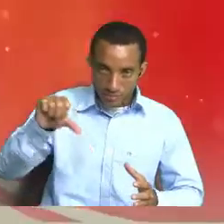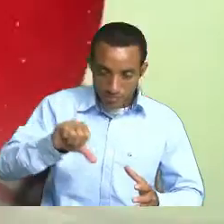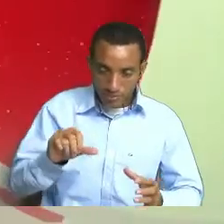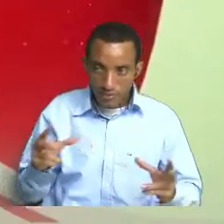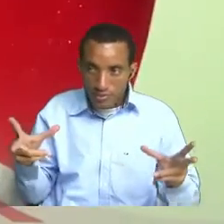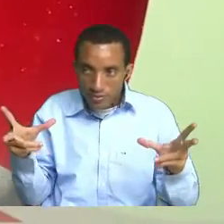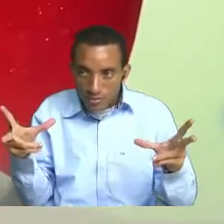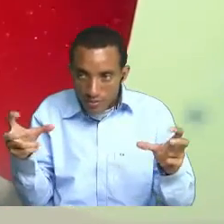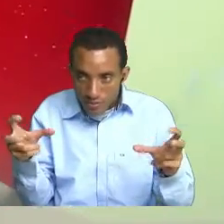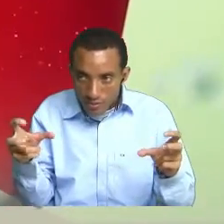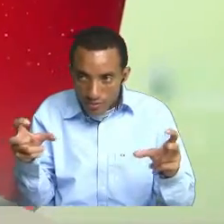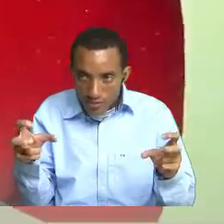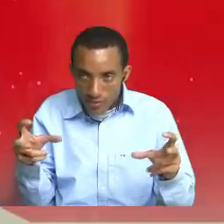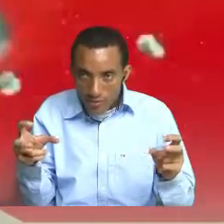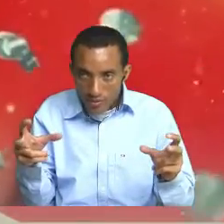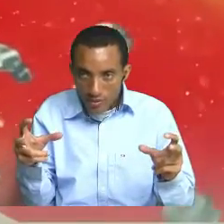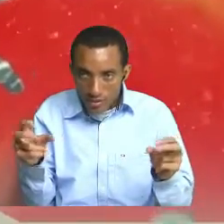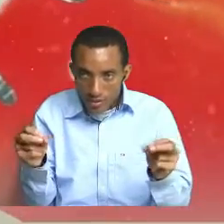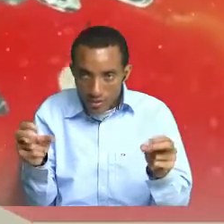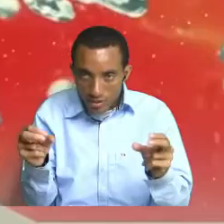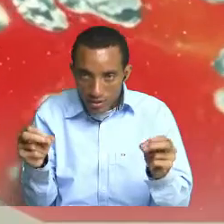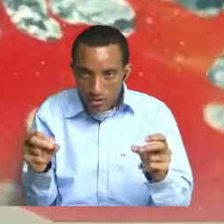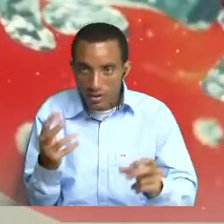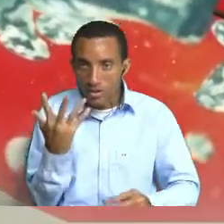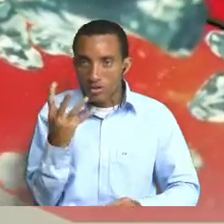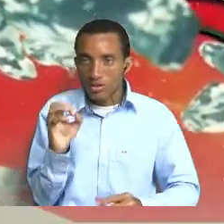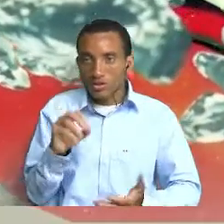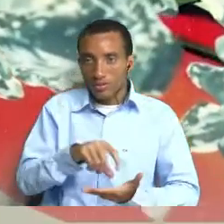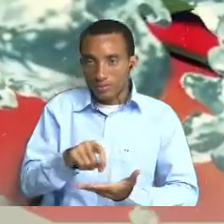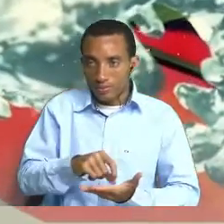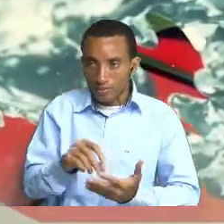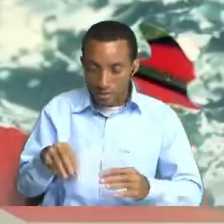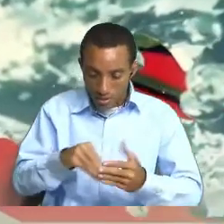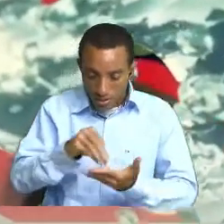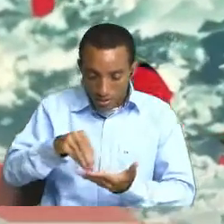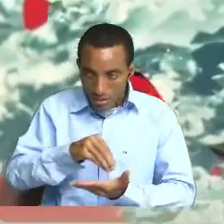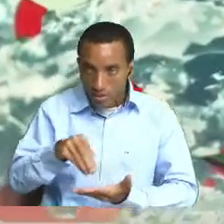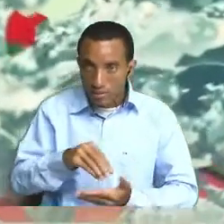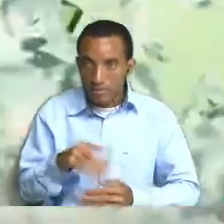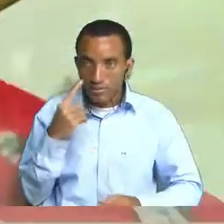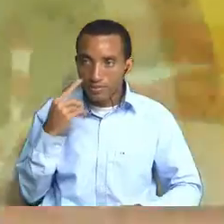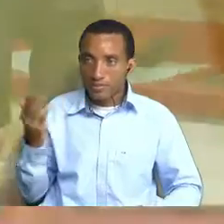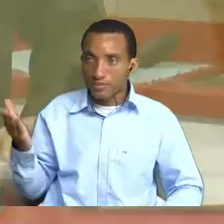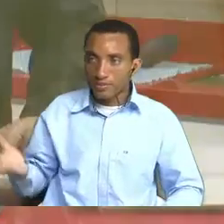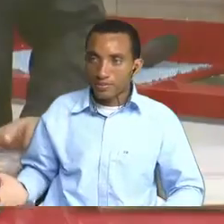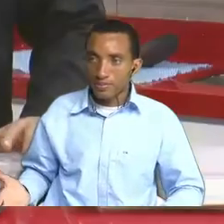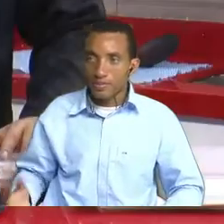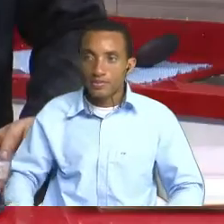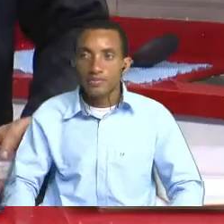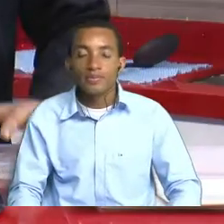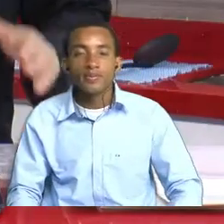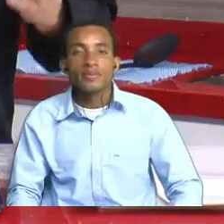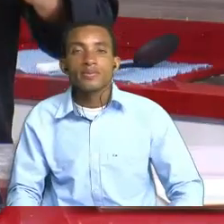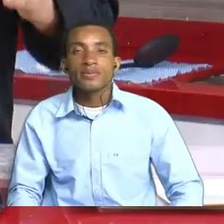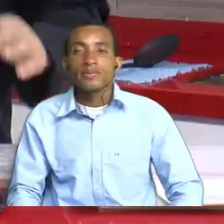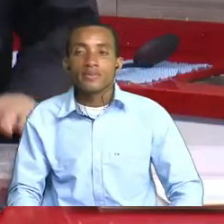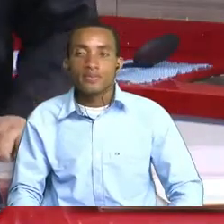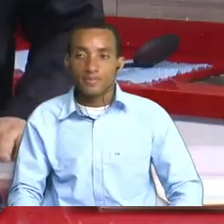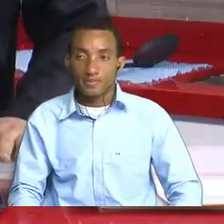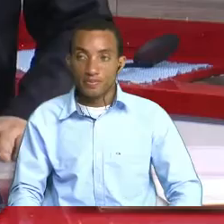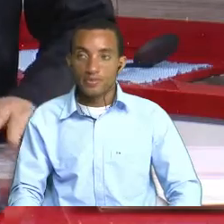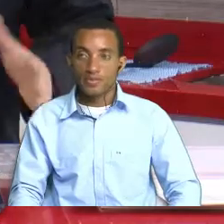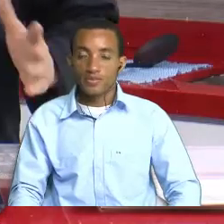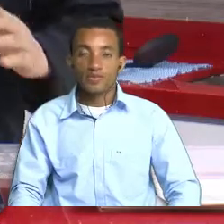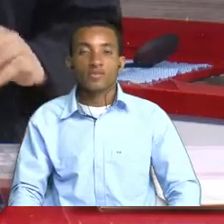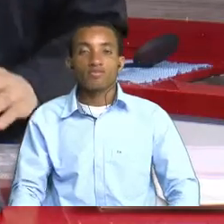50 gramos de harina 2 huevos 5 aceitunas muy buenas